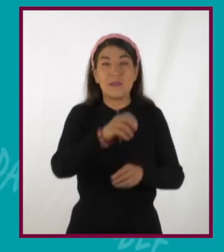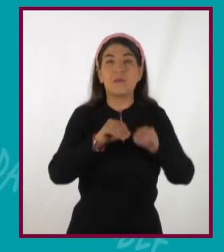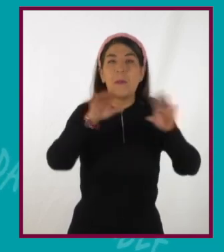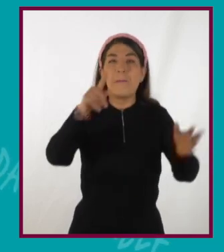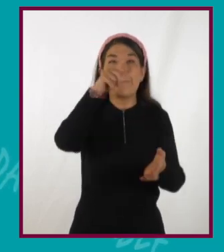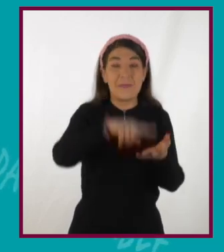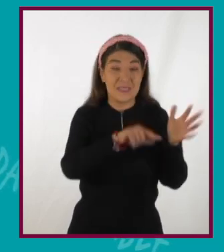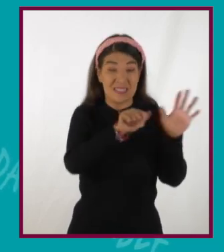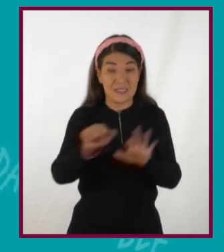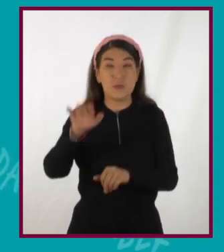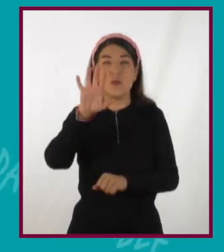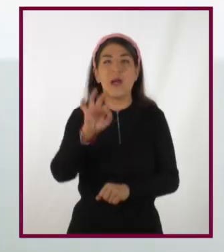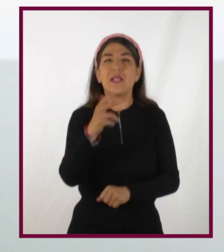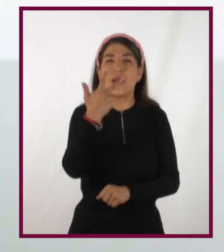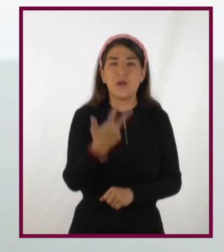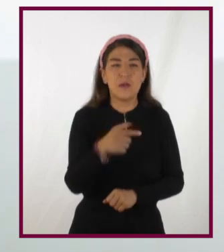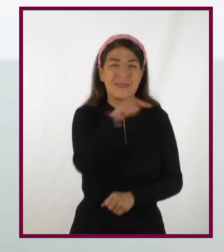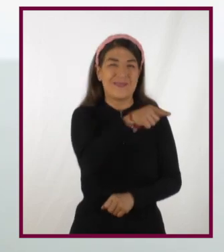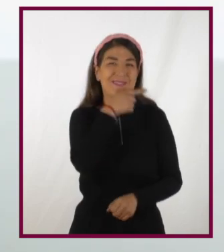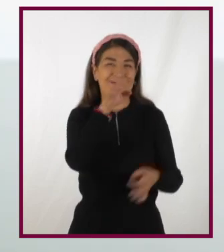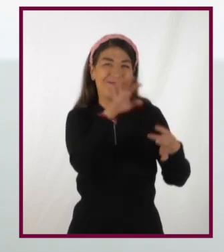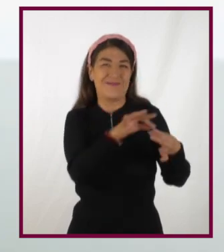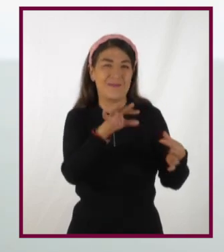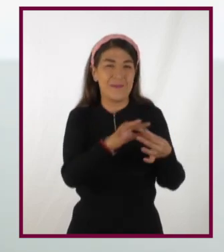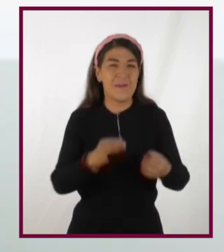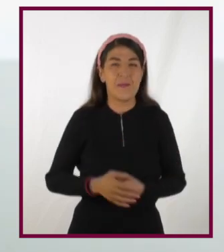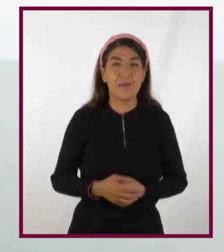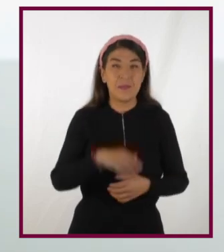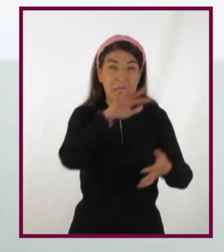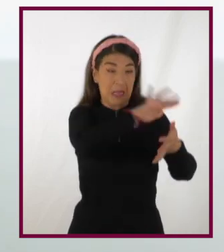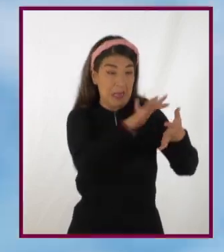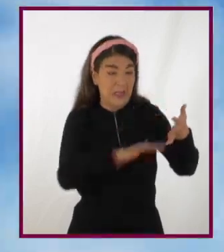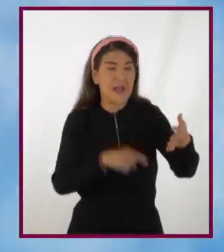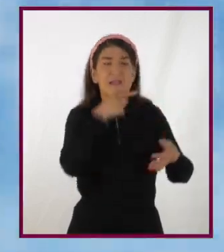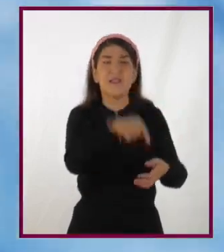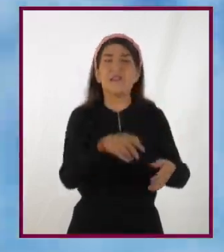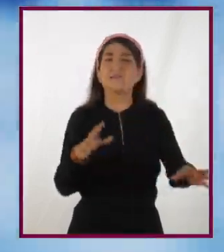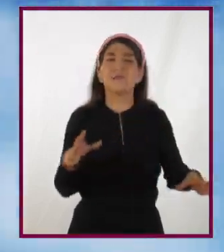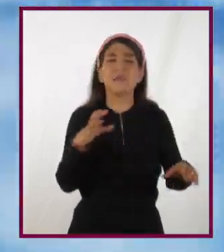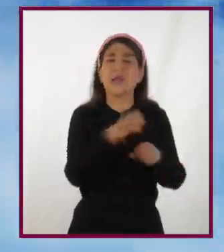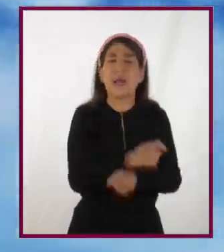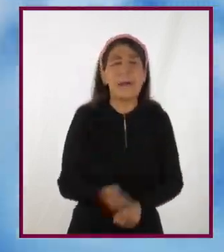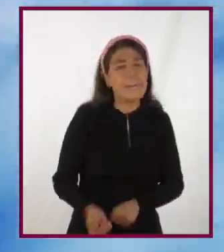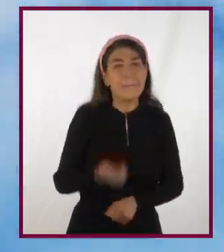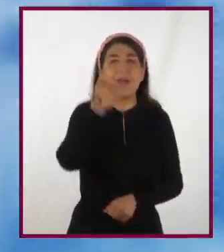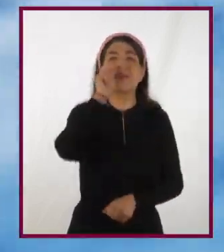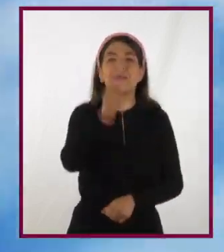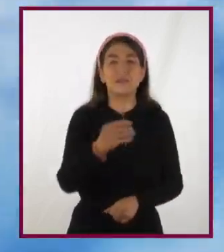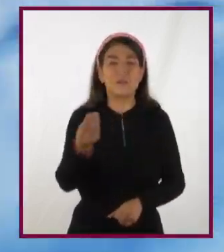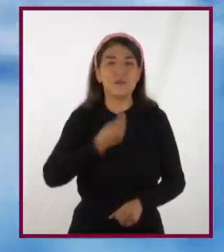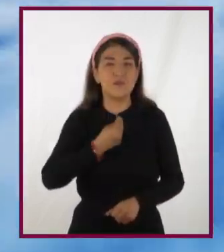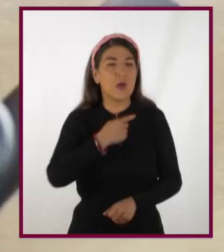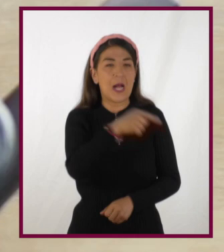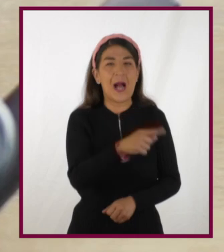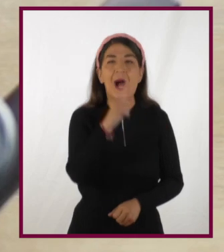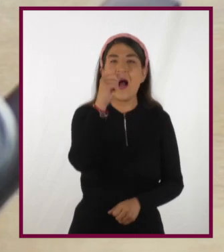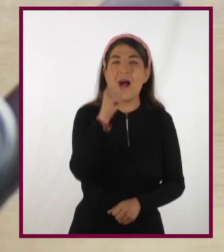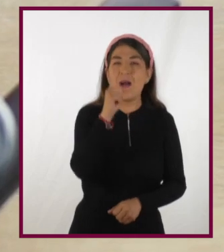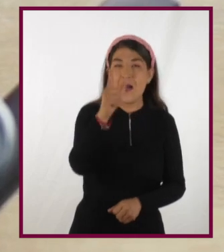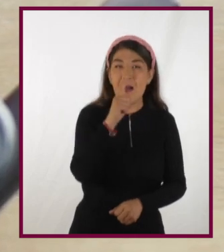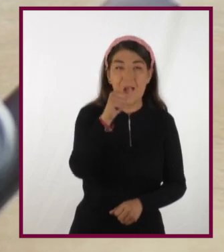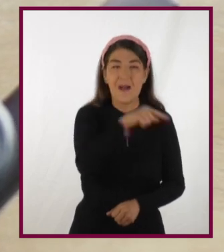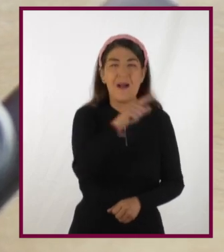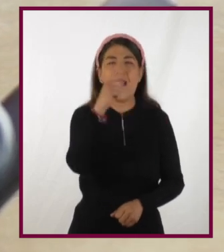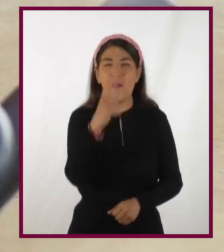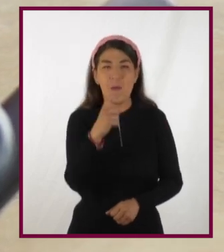en 1648. Como su nombre lo indica, en el texto se describe por primera vez la resistencia del agua